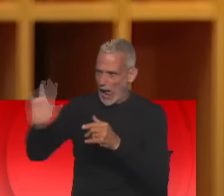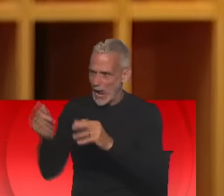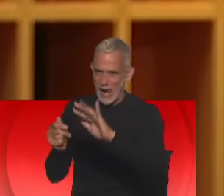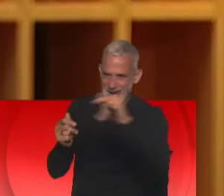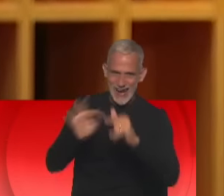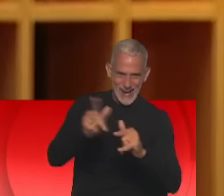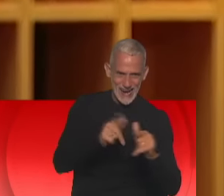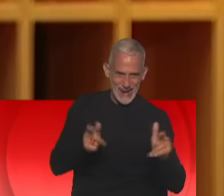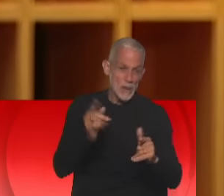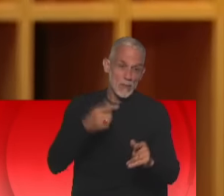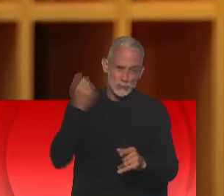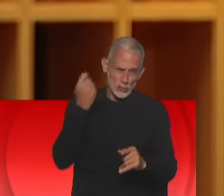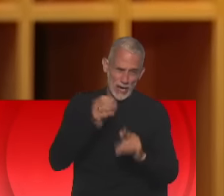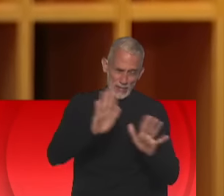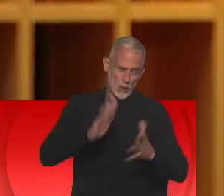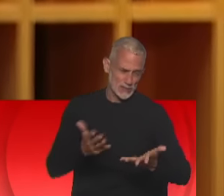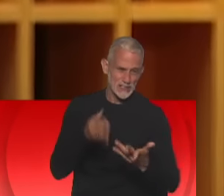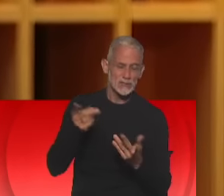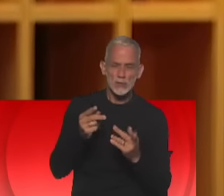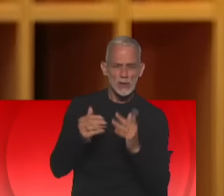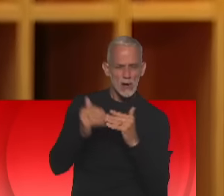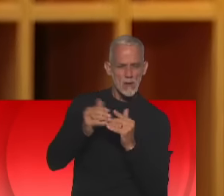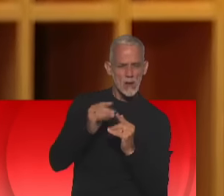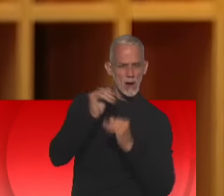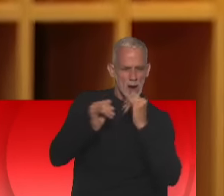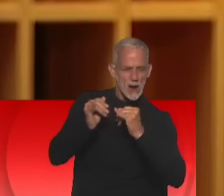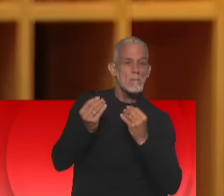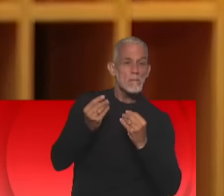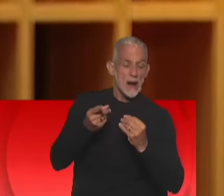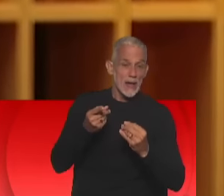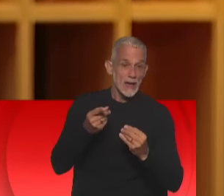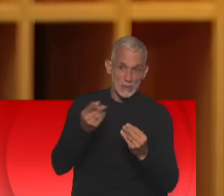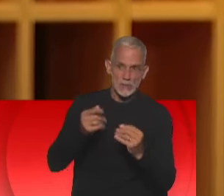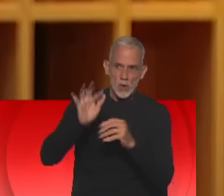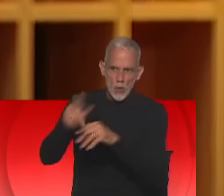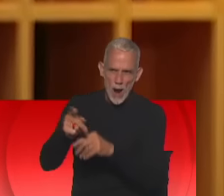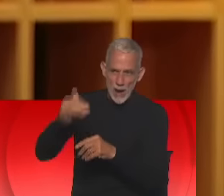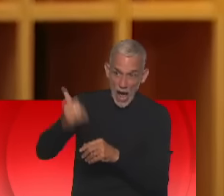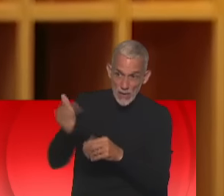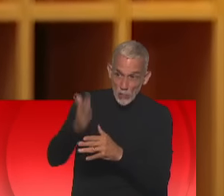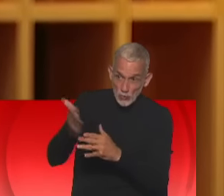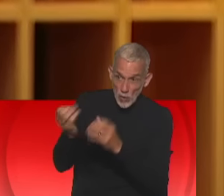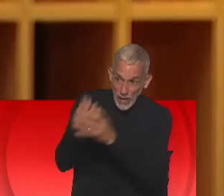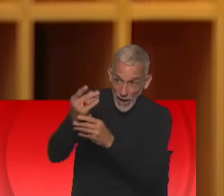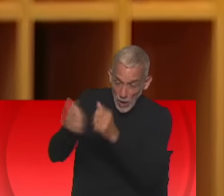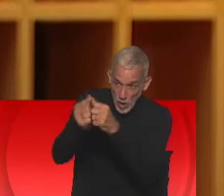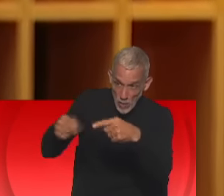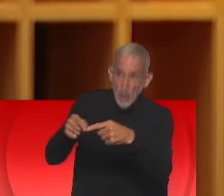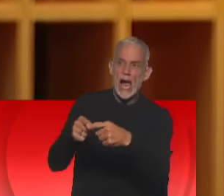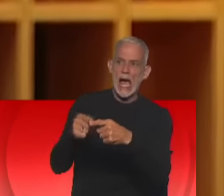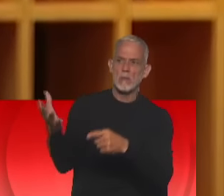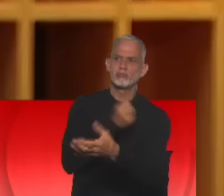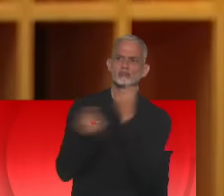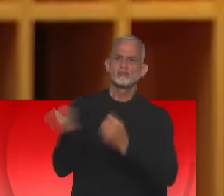Y todo es una gran construcción y un gran relato para justamente robarle al sector